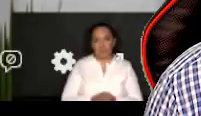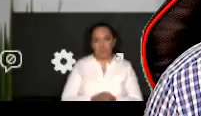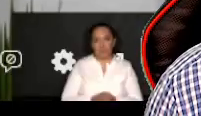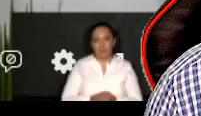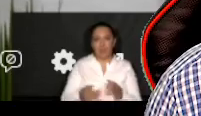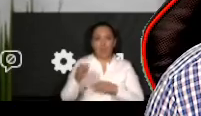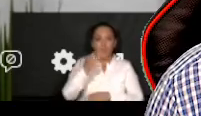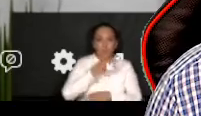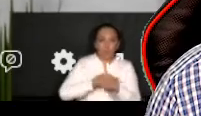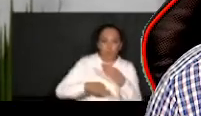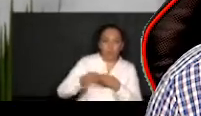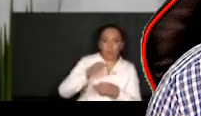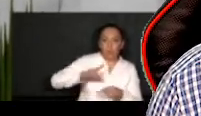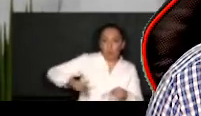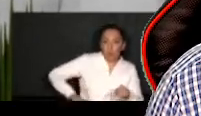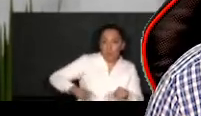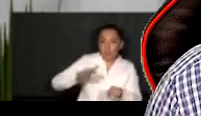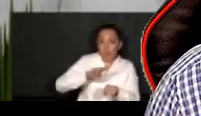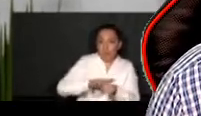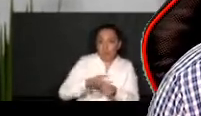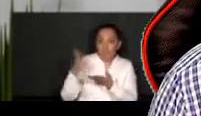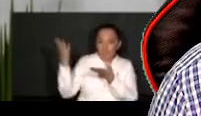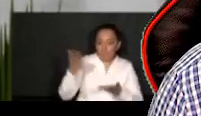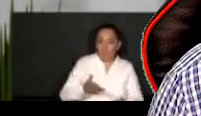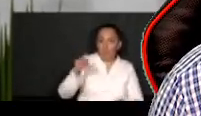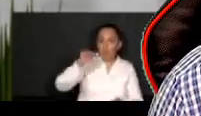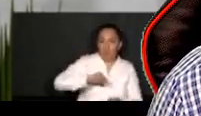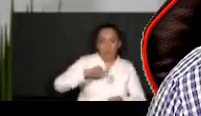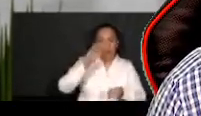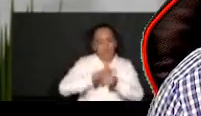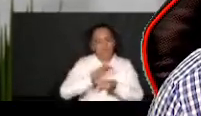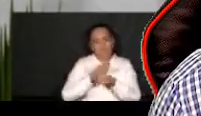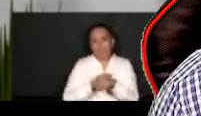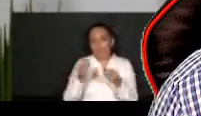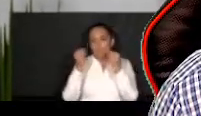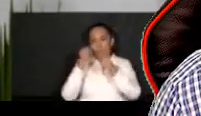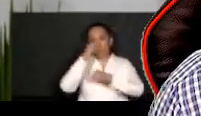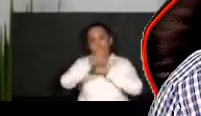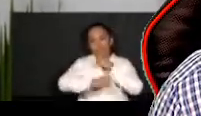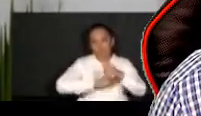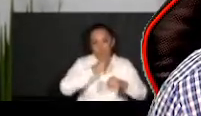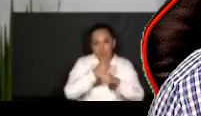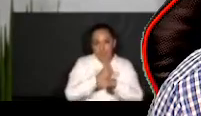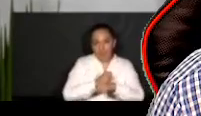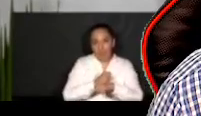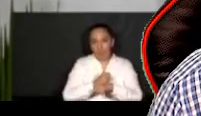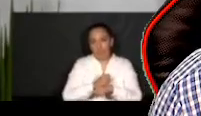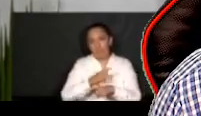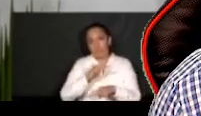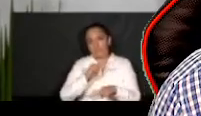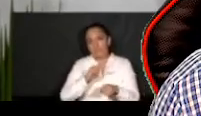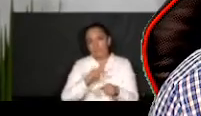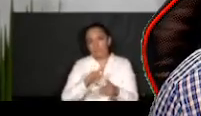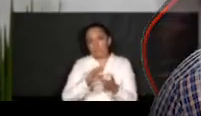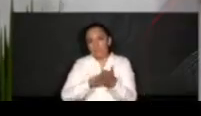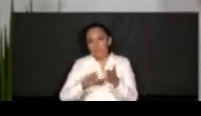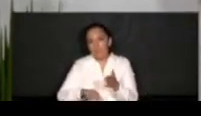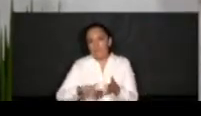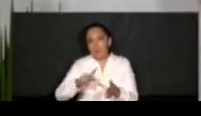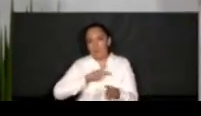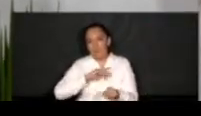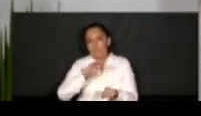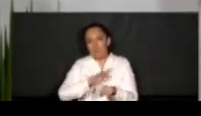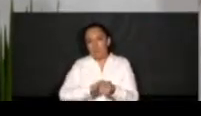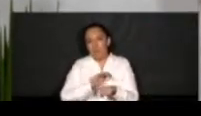gobernadora. Presentes, amigos de muchos años, de muchas batallas, mi querido amigo Francisco Domínguez